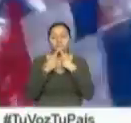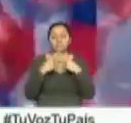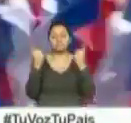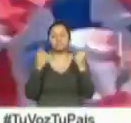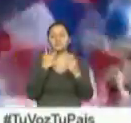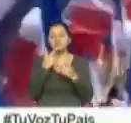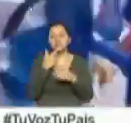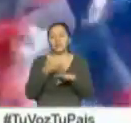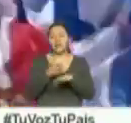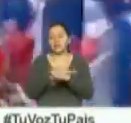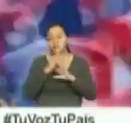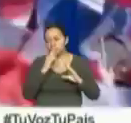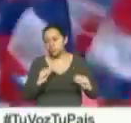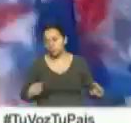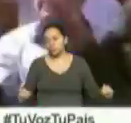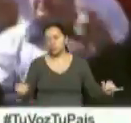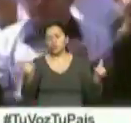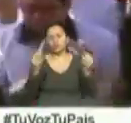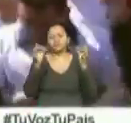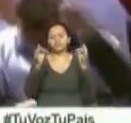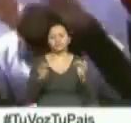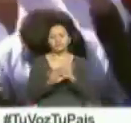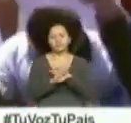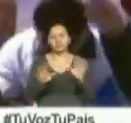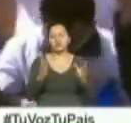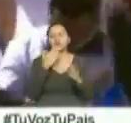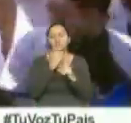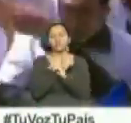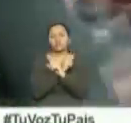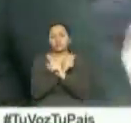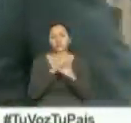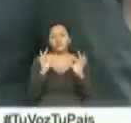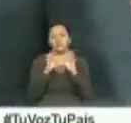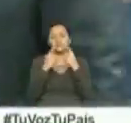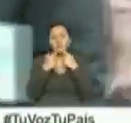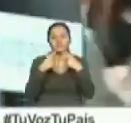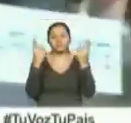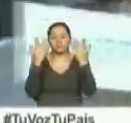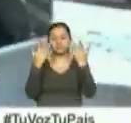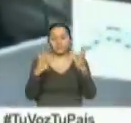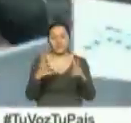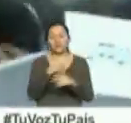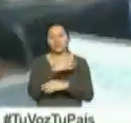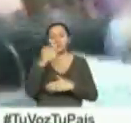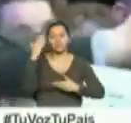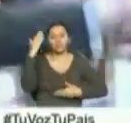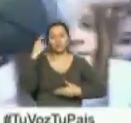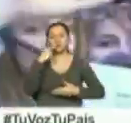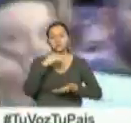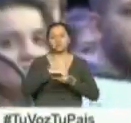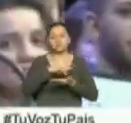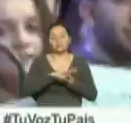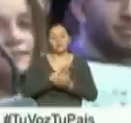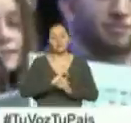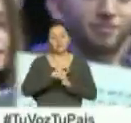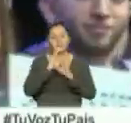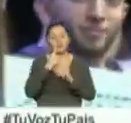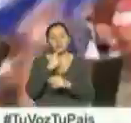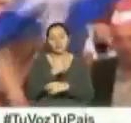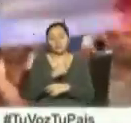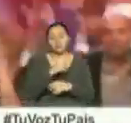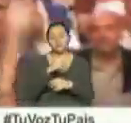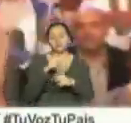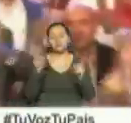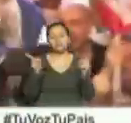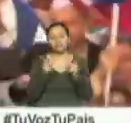un secreto a voces se ha hecho a través de sus cuentas de Twitter y Facebook, en las que el político conservador ha publicado